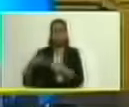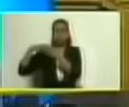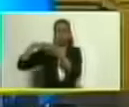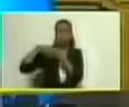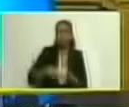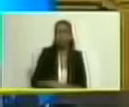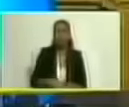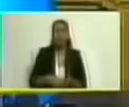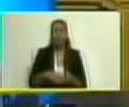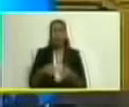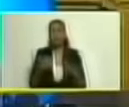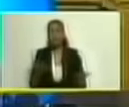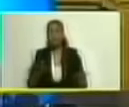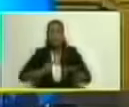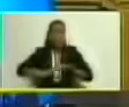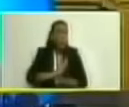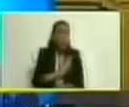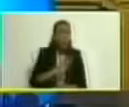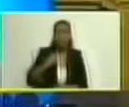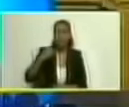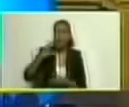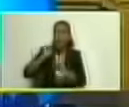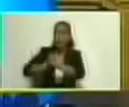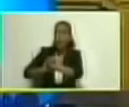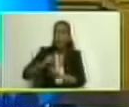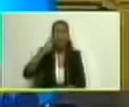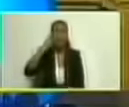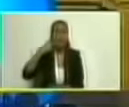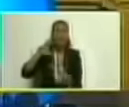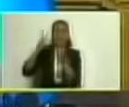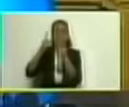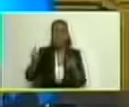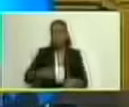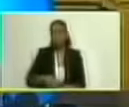donde se acabe el racismo, la discriminación,